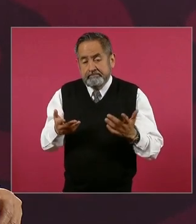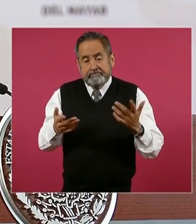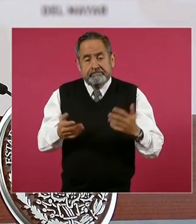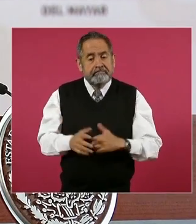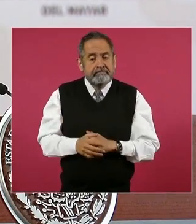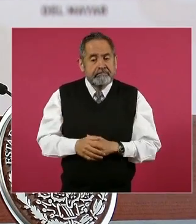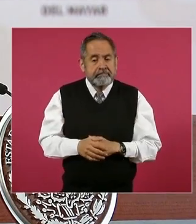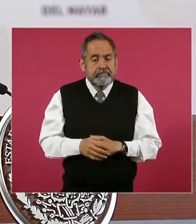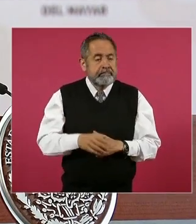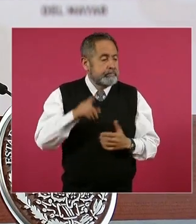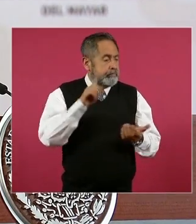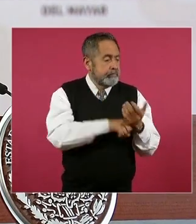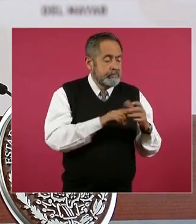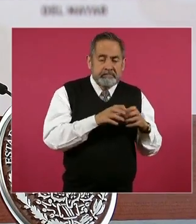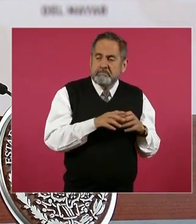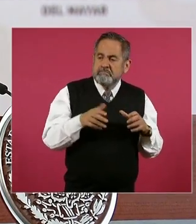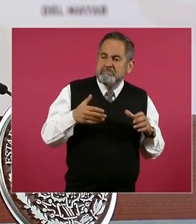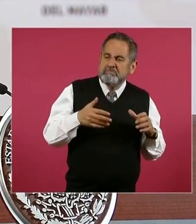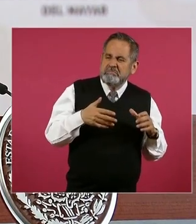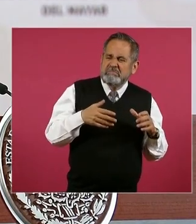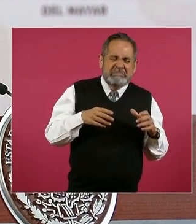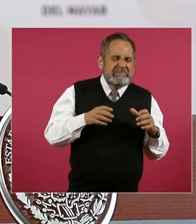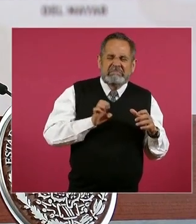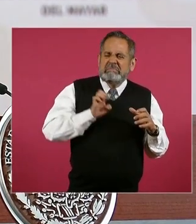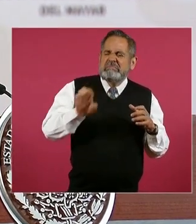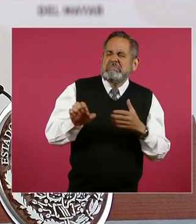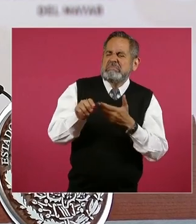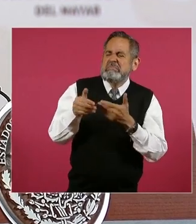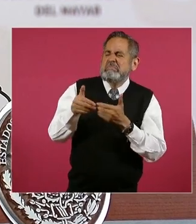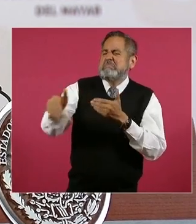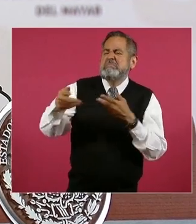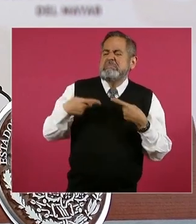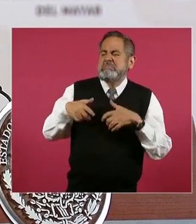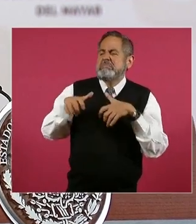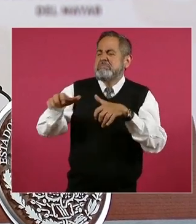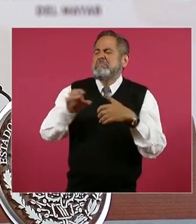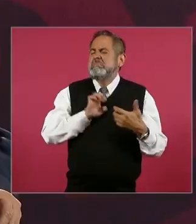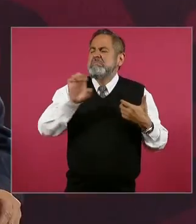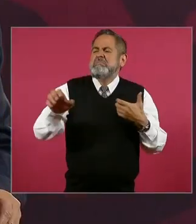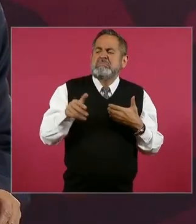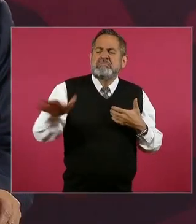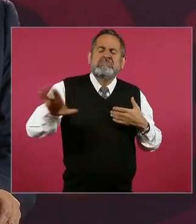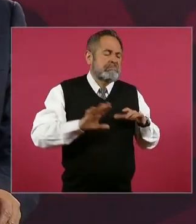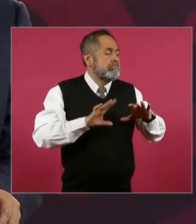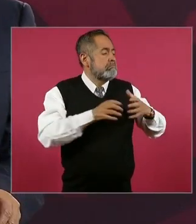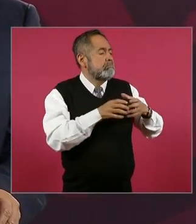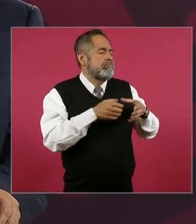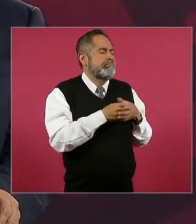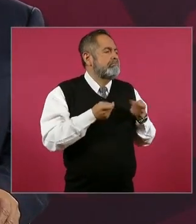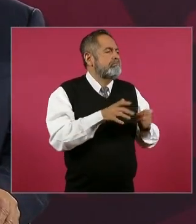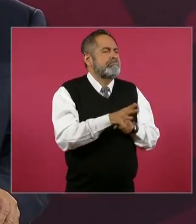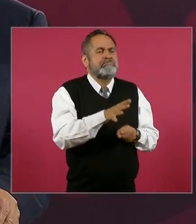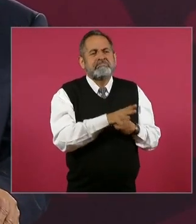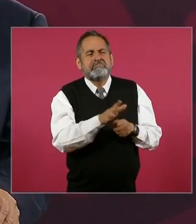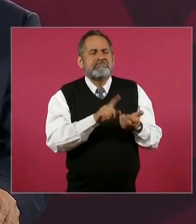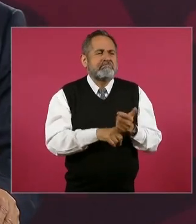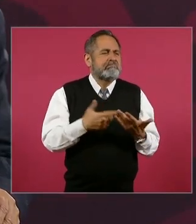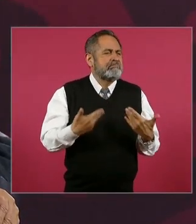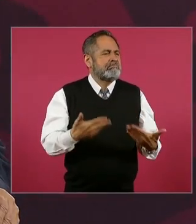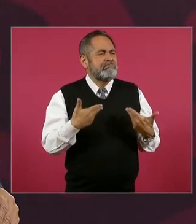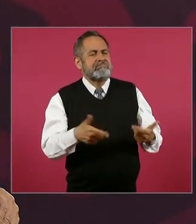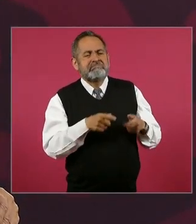con un profundo desprecio al pueblo pensando de que